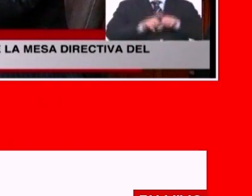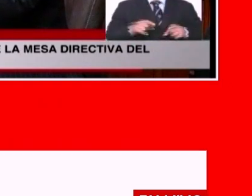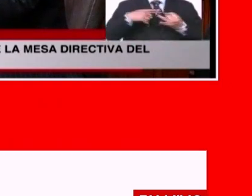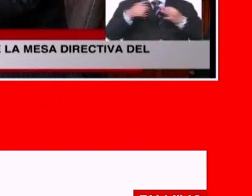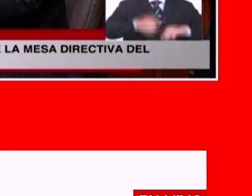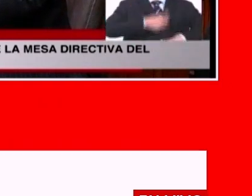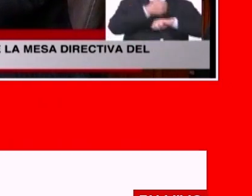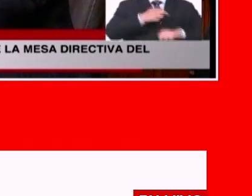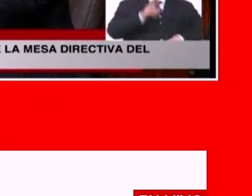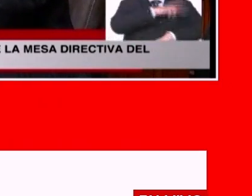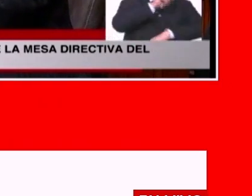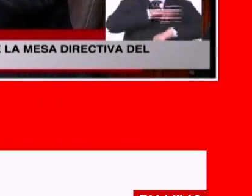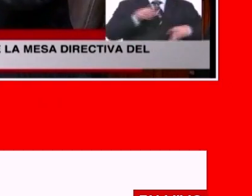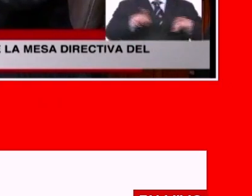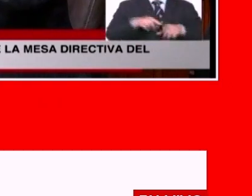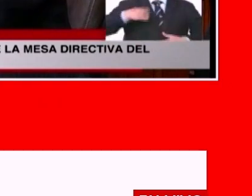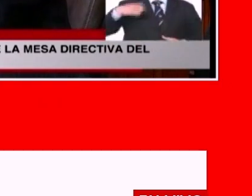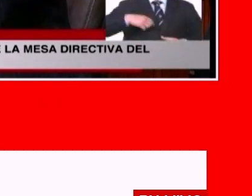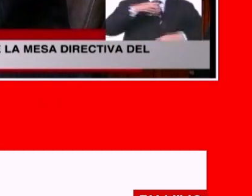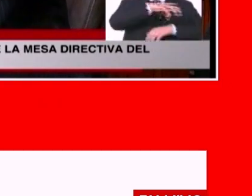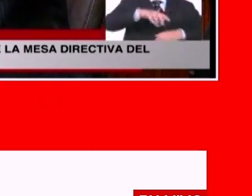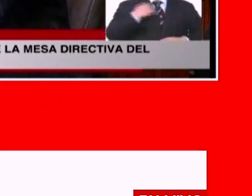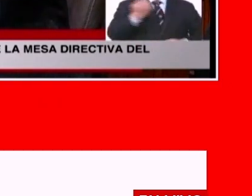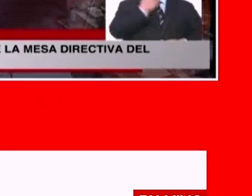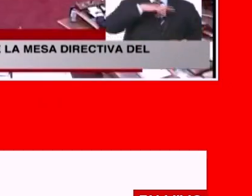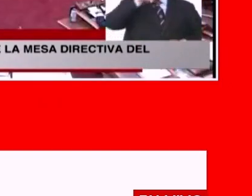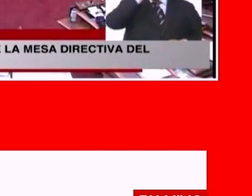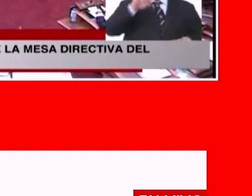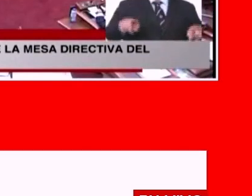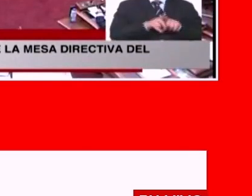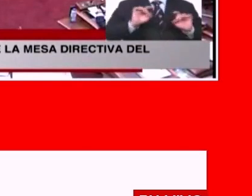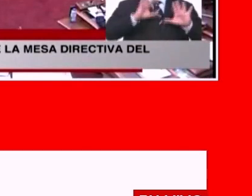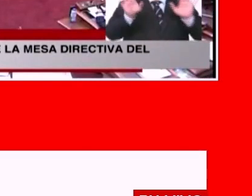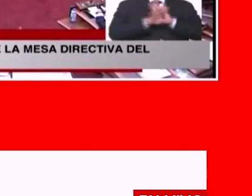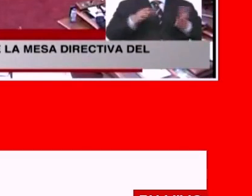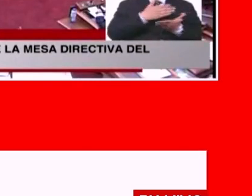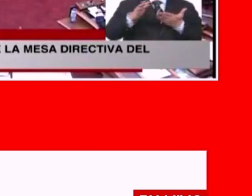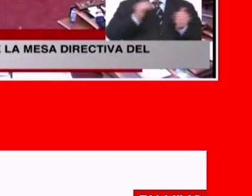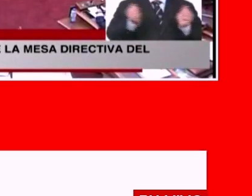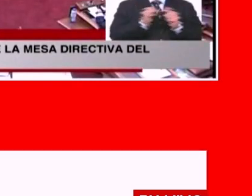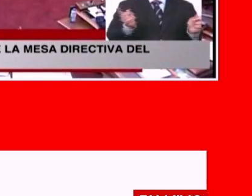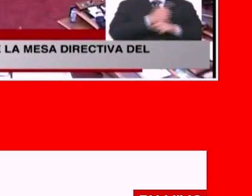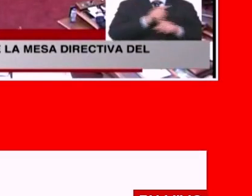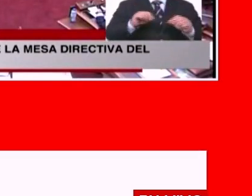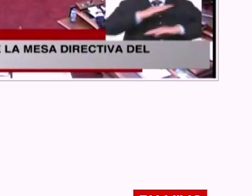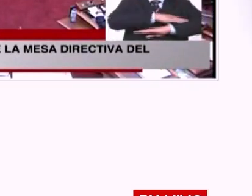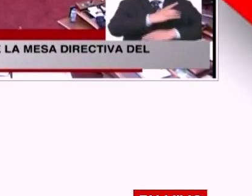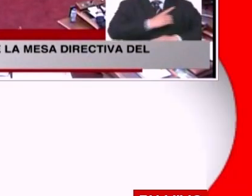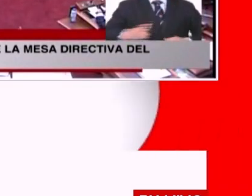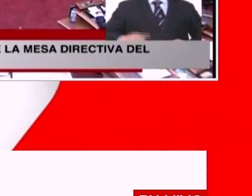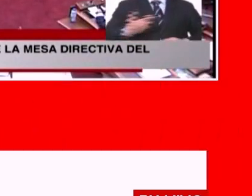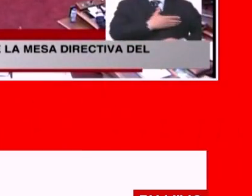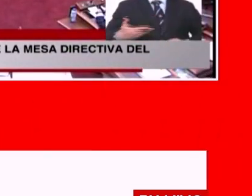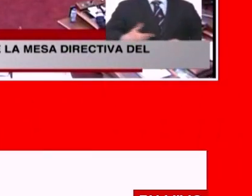que se acerca, le entrega un documento, conversan brevemente, luego se retira por breves segundos de el pleno, regresa a su